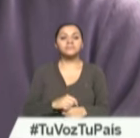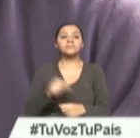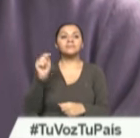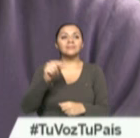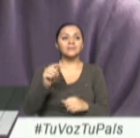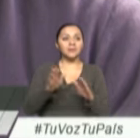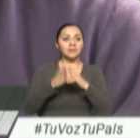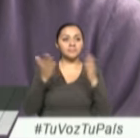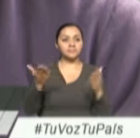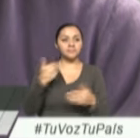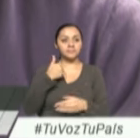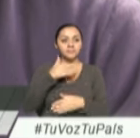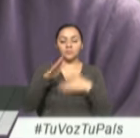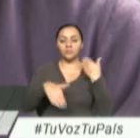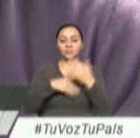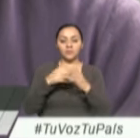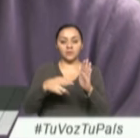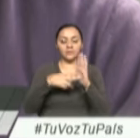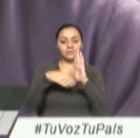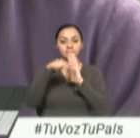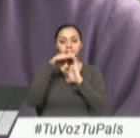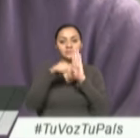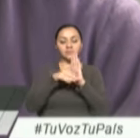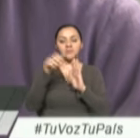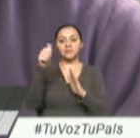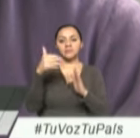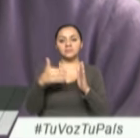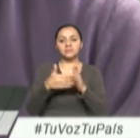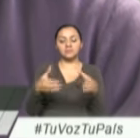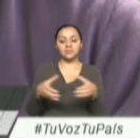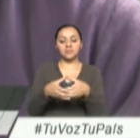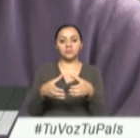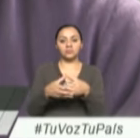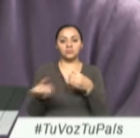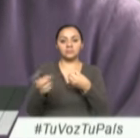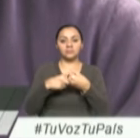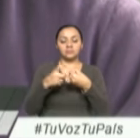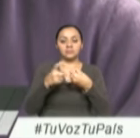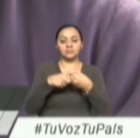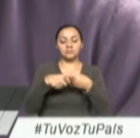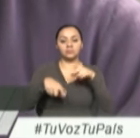inclusivos permiten tener registrados más de 10.000 asociaciones,